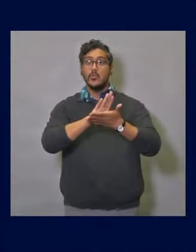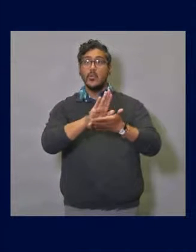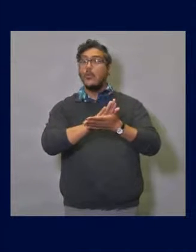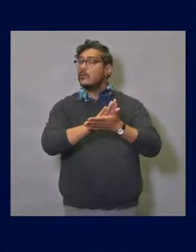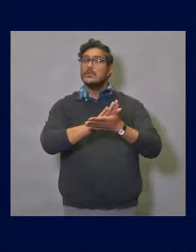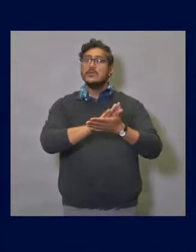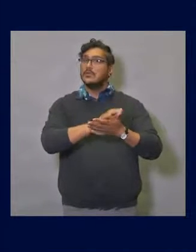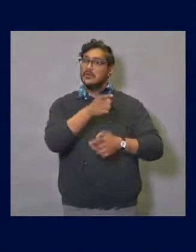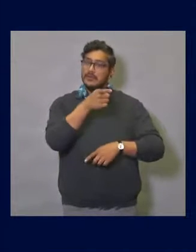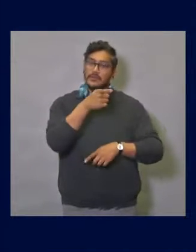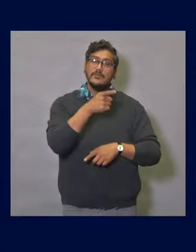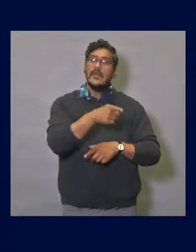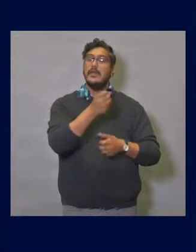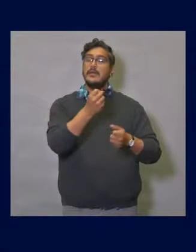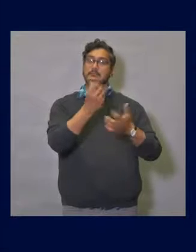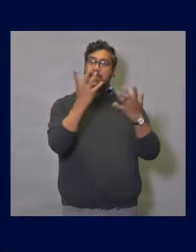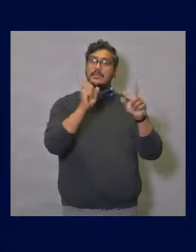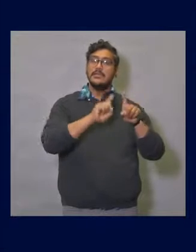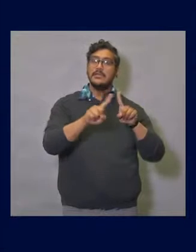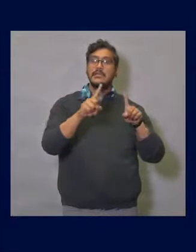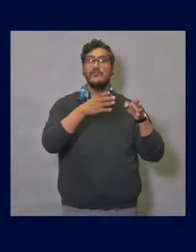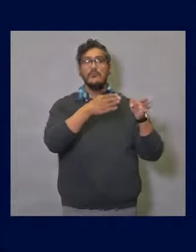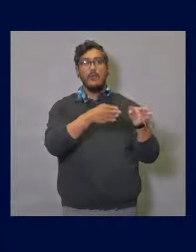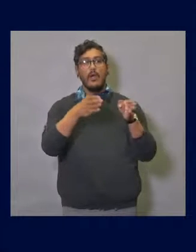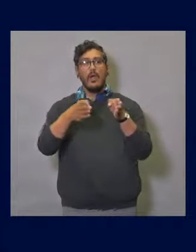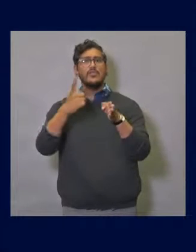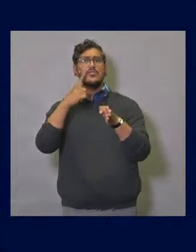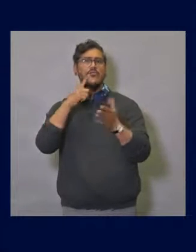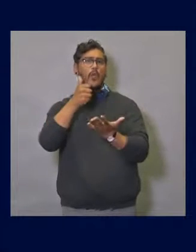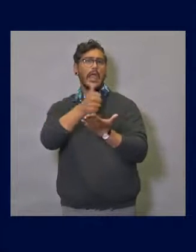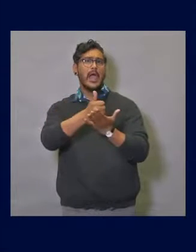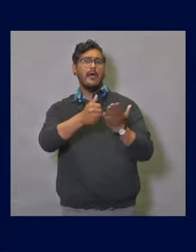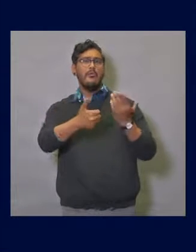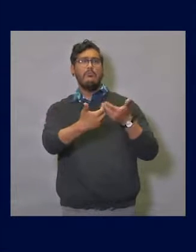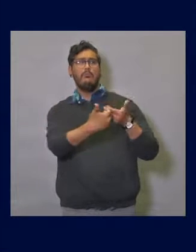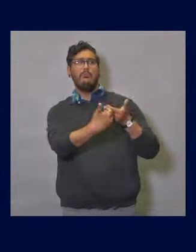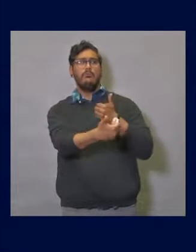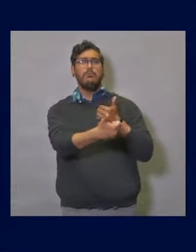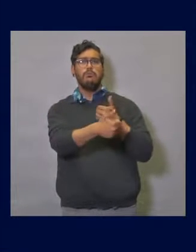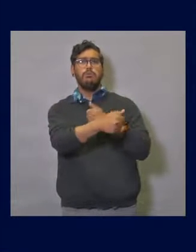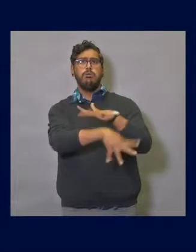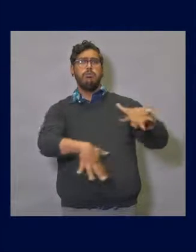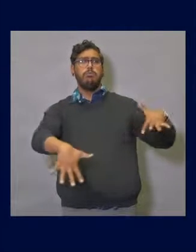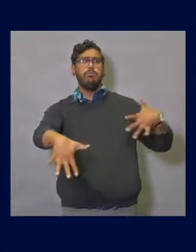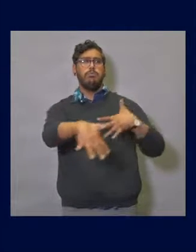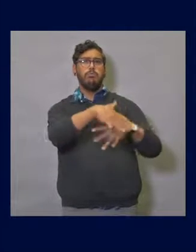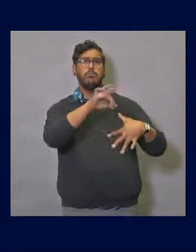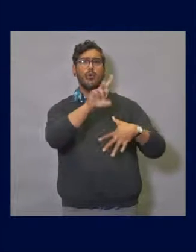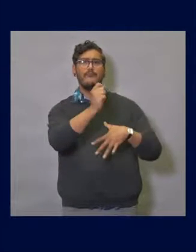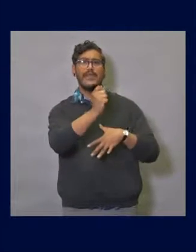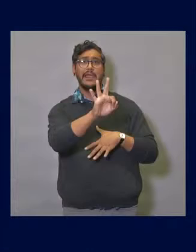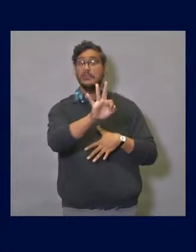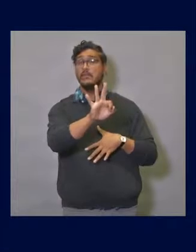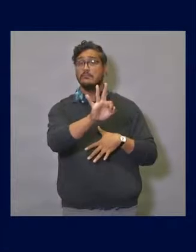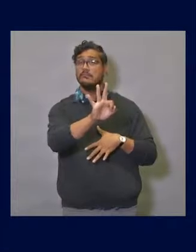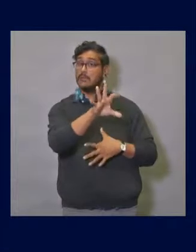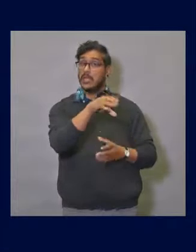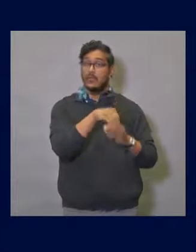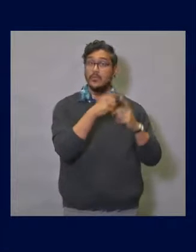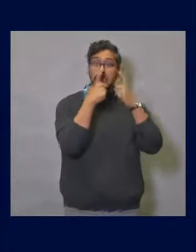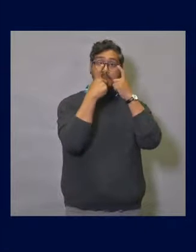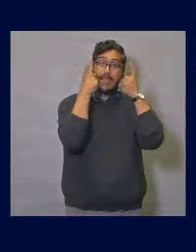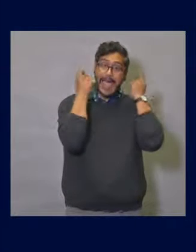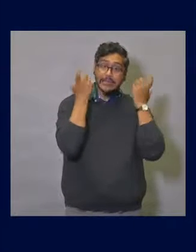varias estrategias que ayuden a mitigar la transmisión de COVID-19, incluyendo el uso de máscaras requerido,